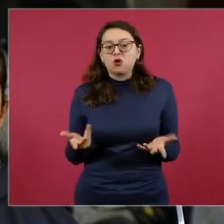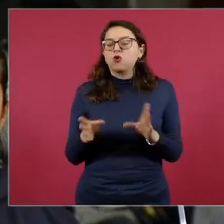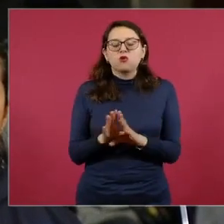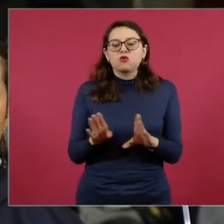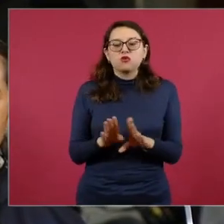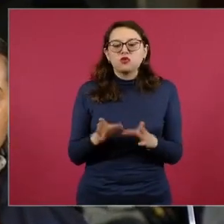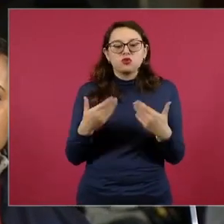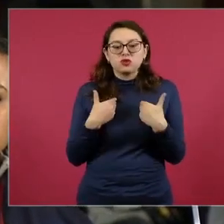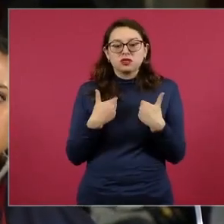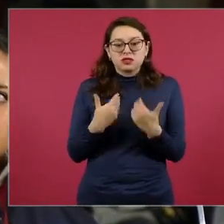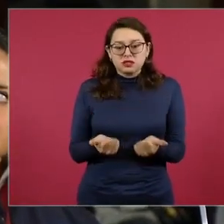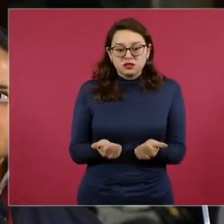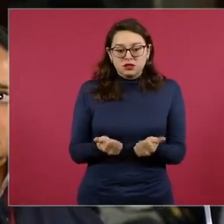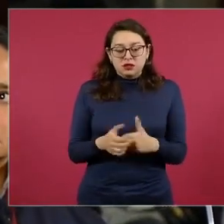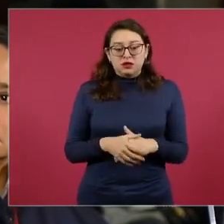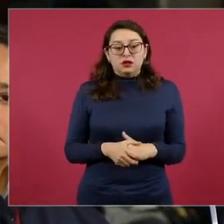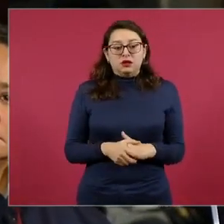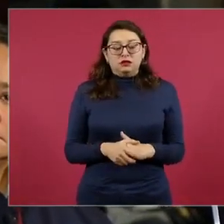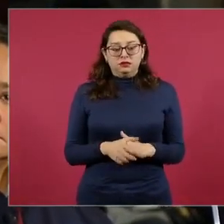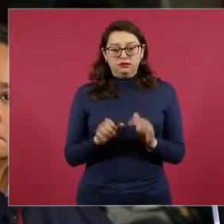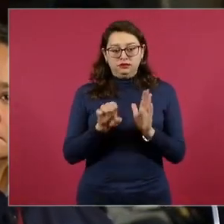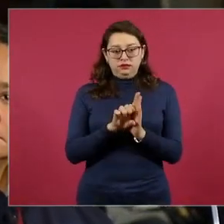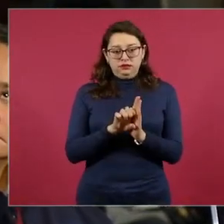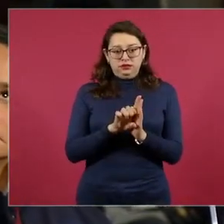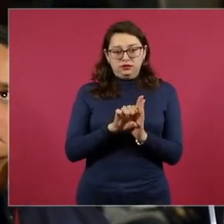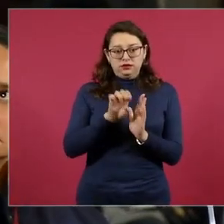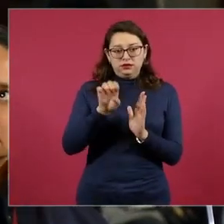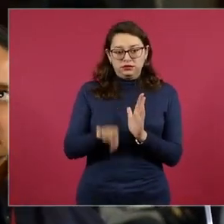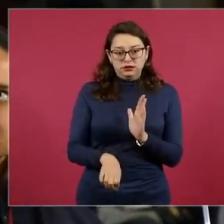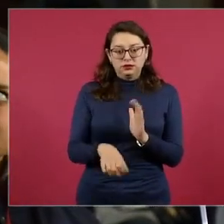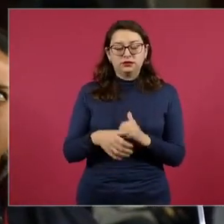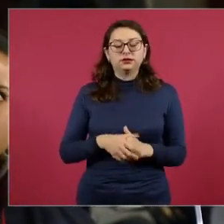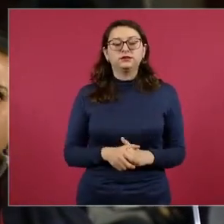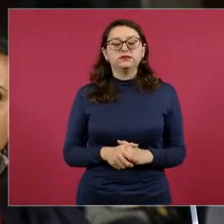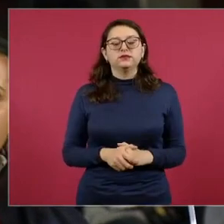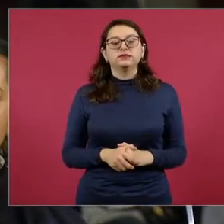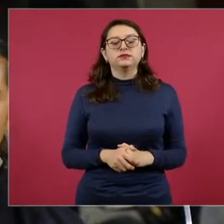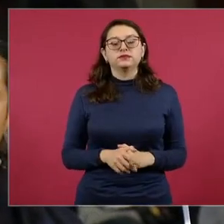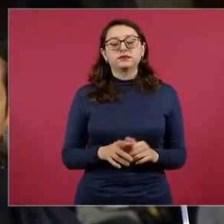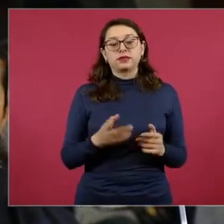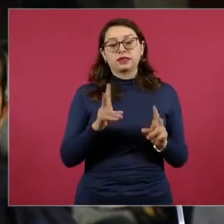presentando, y le pongo ejemplos, en materia de localizados,